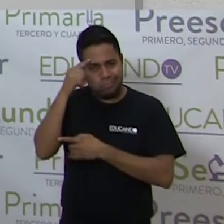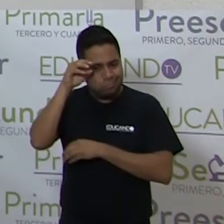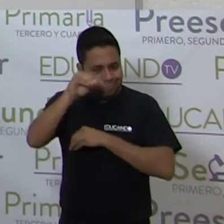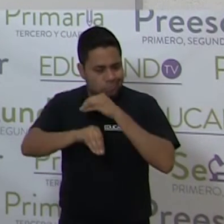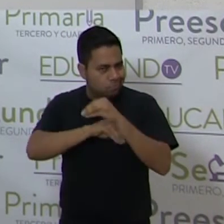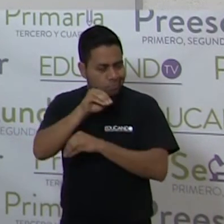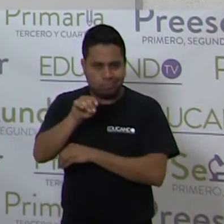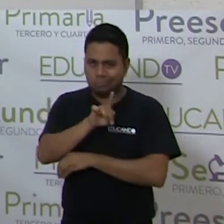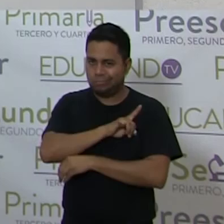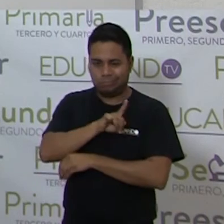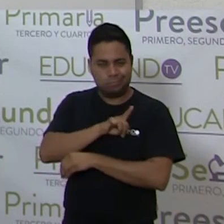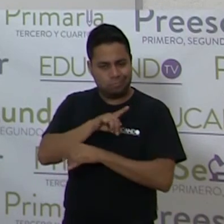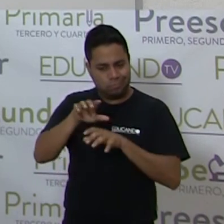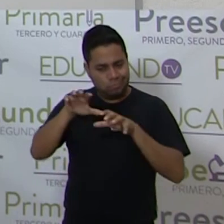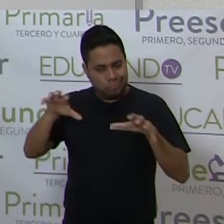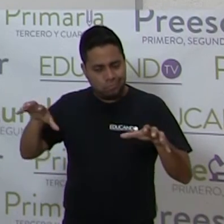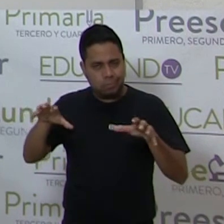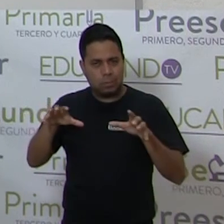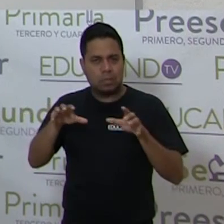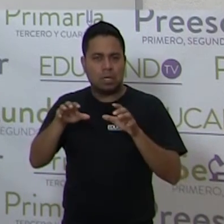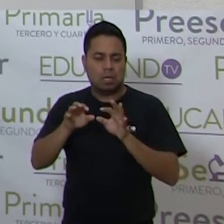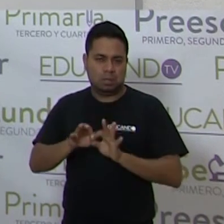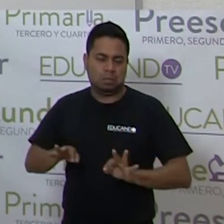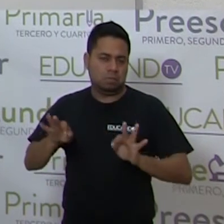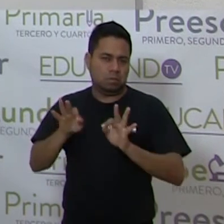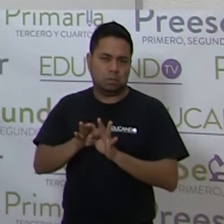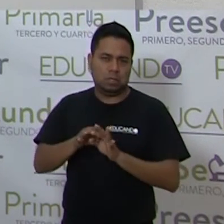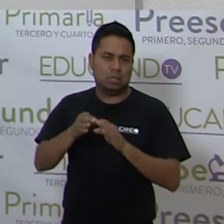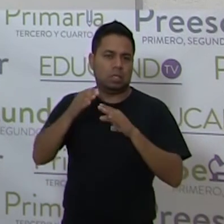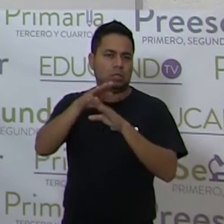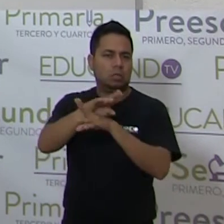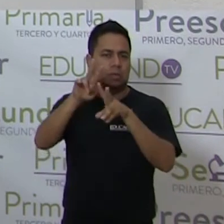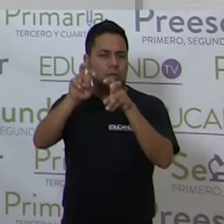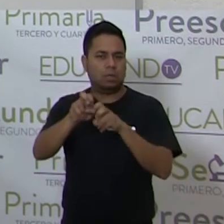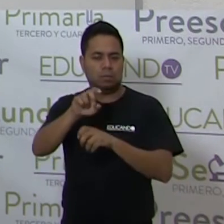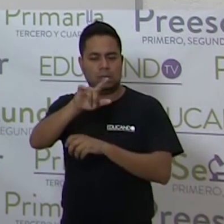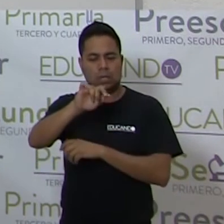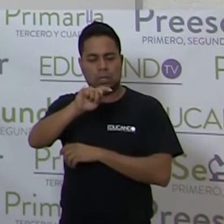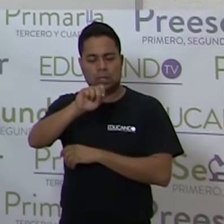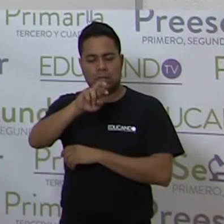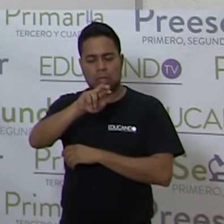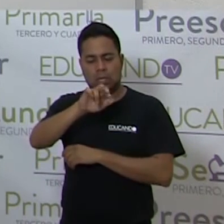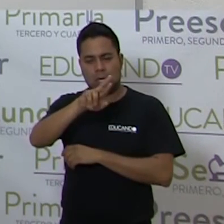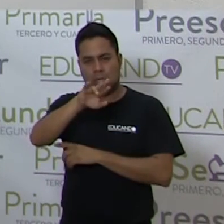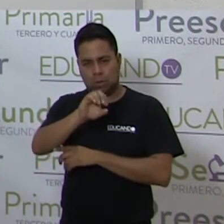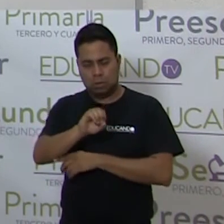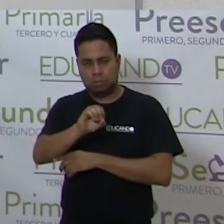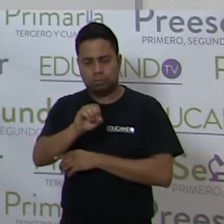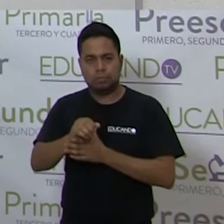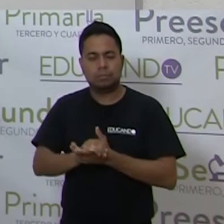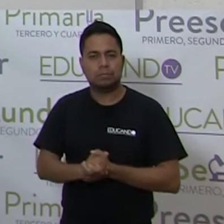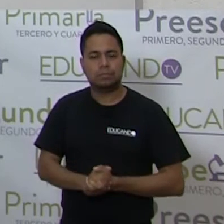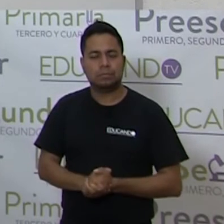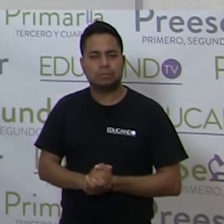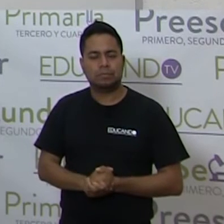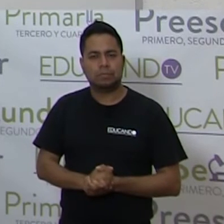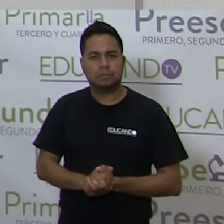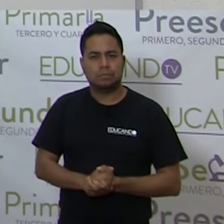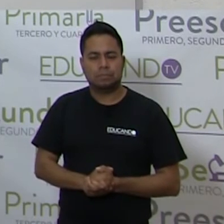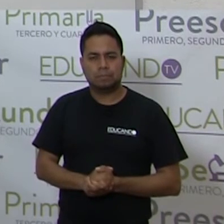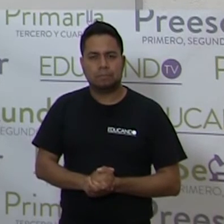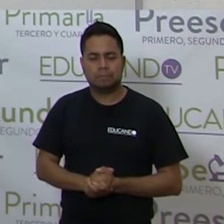parte importante, digamos, literariamente. Ahora, la otra parte sería que